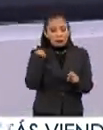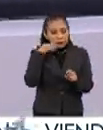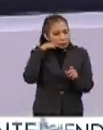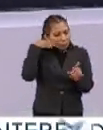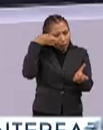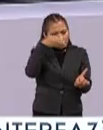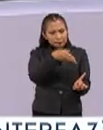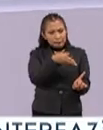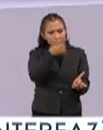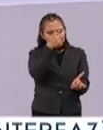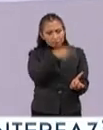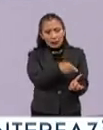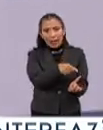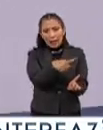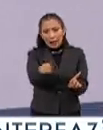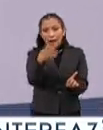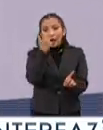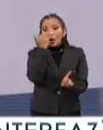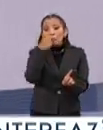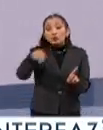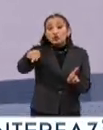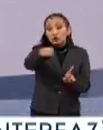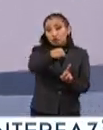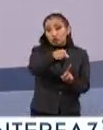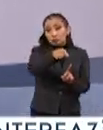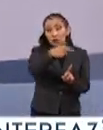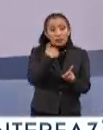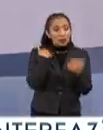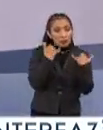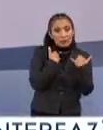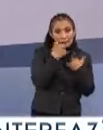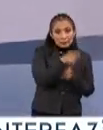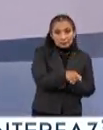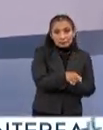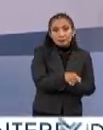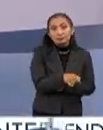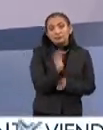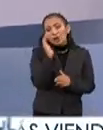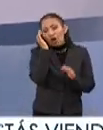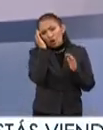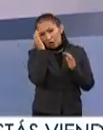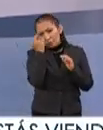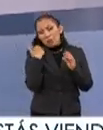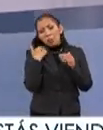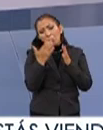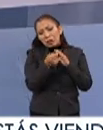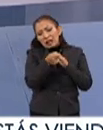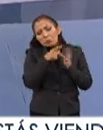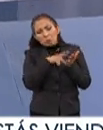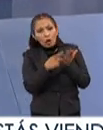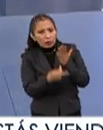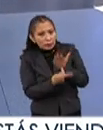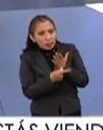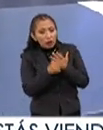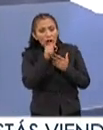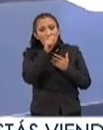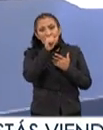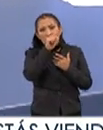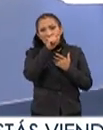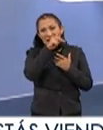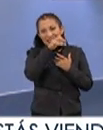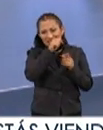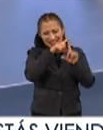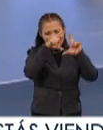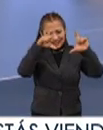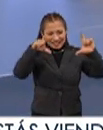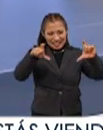enfocarlo hacia los estudiantes y hacia los jóvenes. Conocemos muy de cerca el proyecto de tabletas